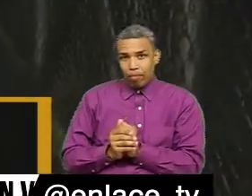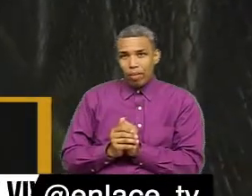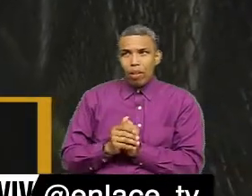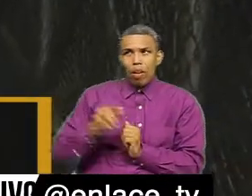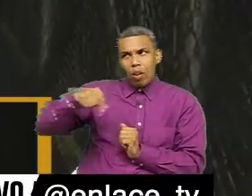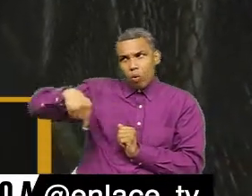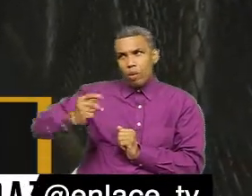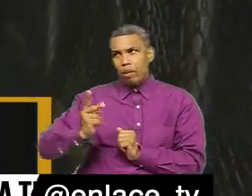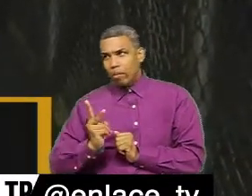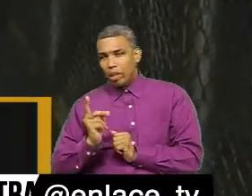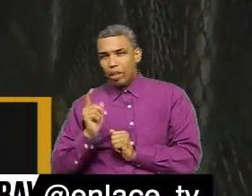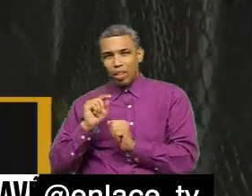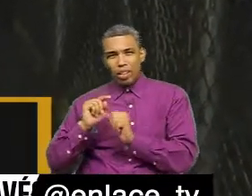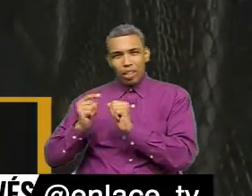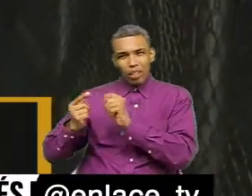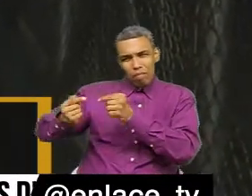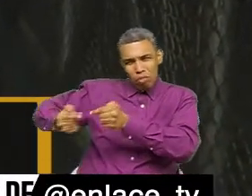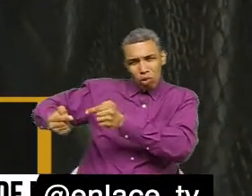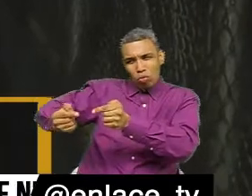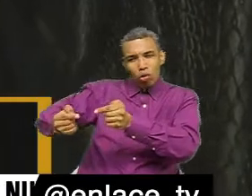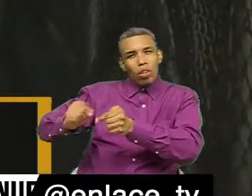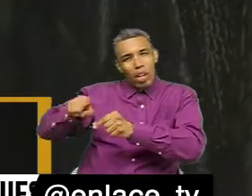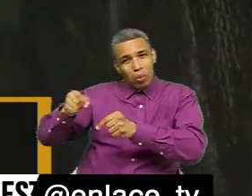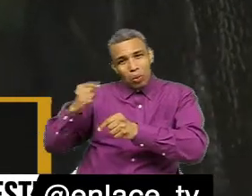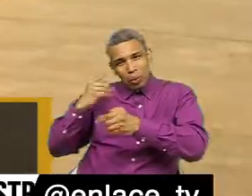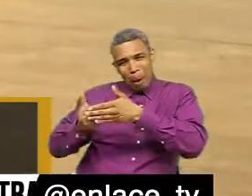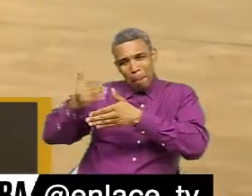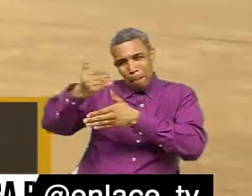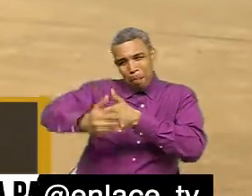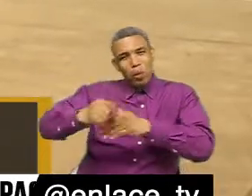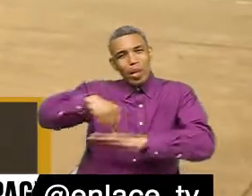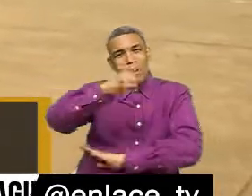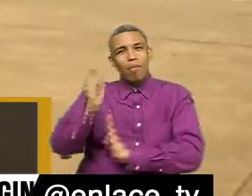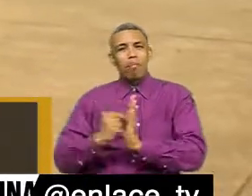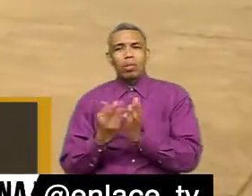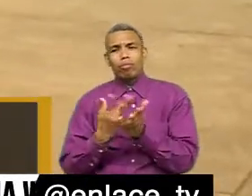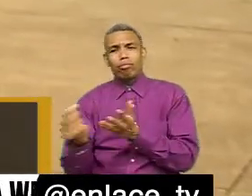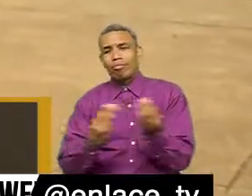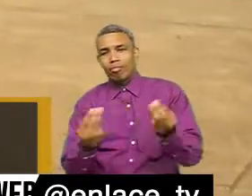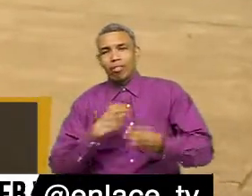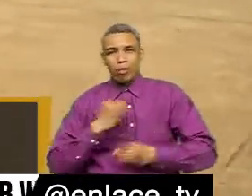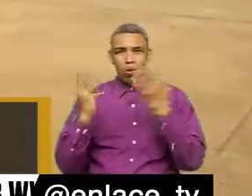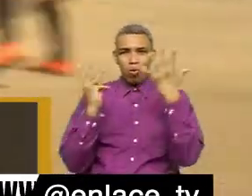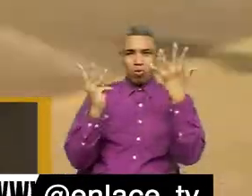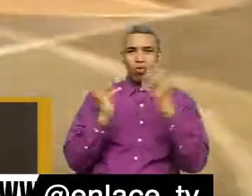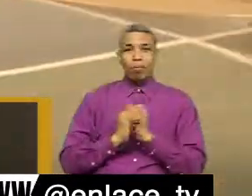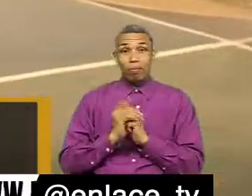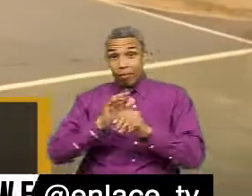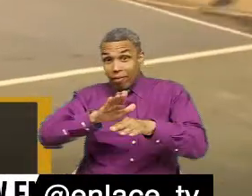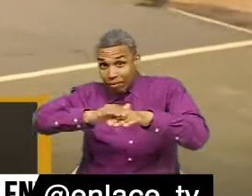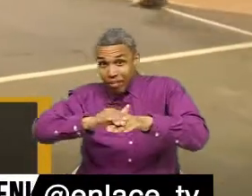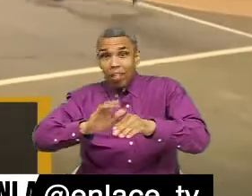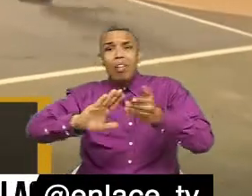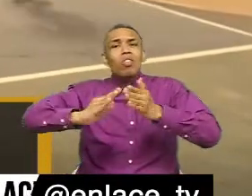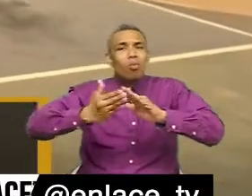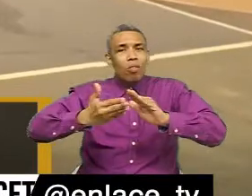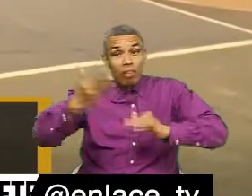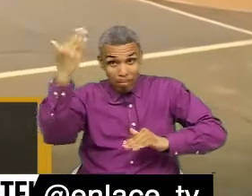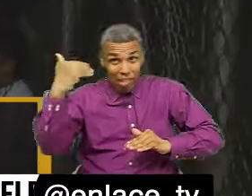jugando la ronda de muerte. El que pierda se elimina y pasa a la siguiente fase. Claro, le invito a todo Barranca Bermeja que venga